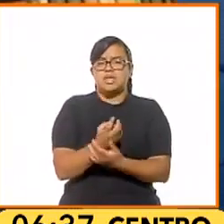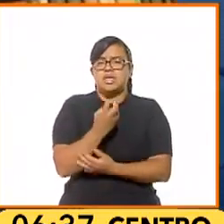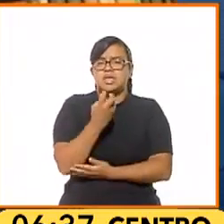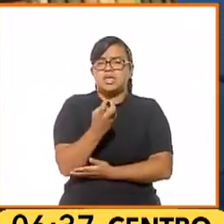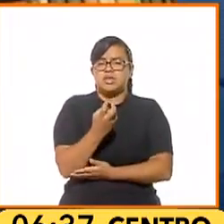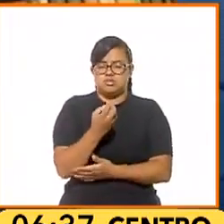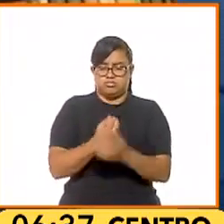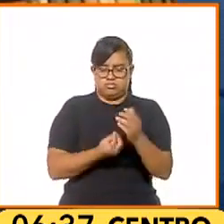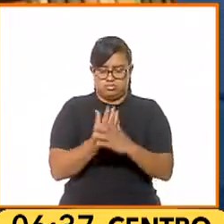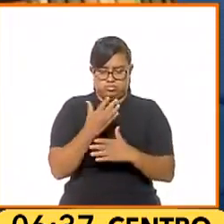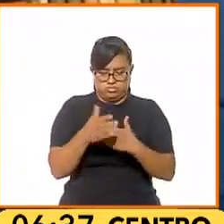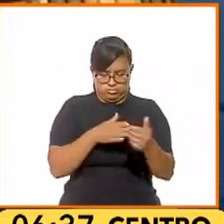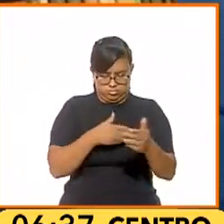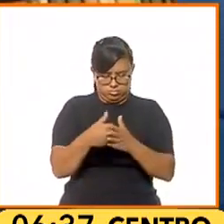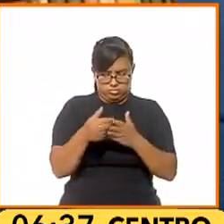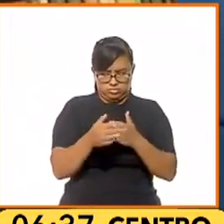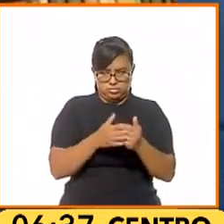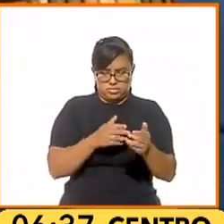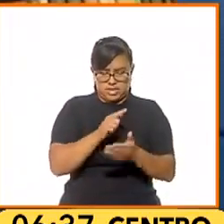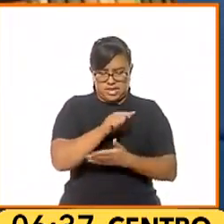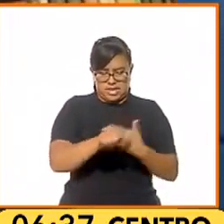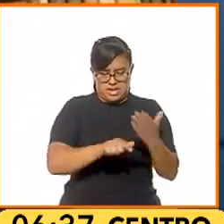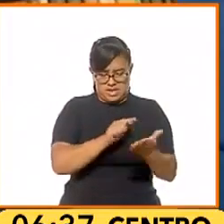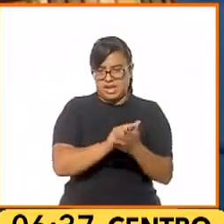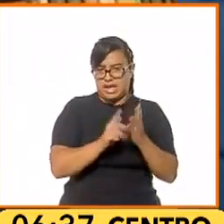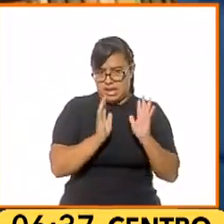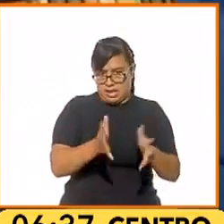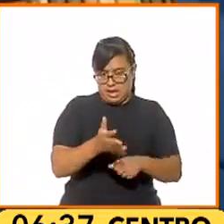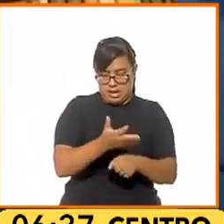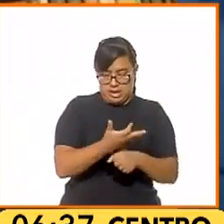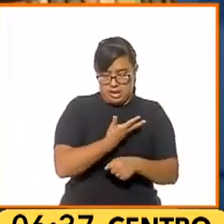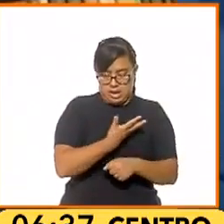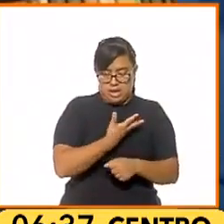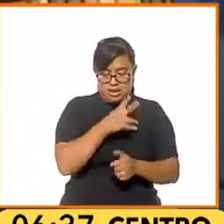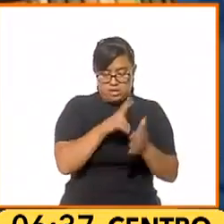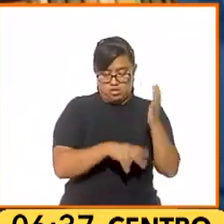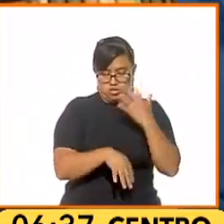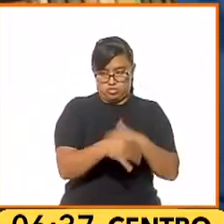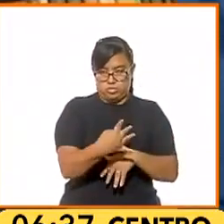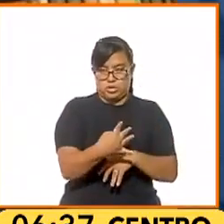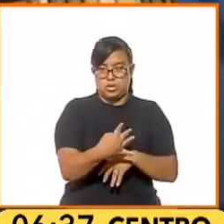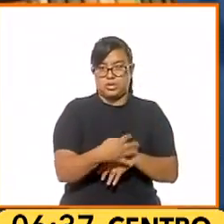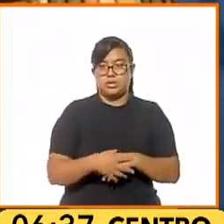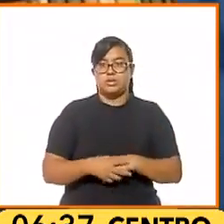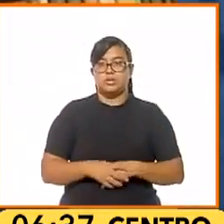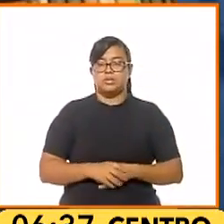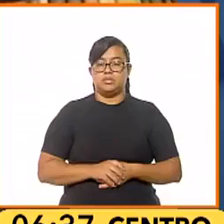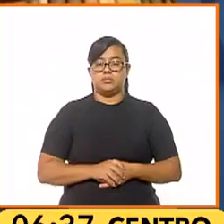una actualización de la ley vigente de 2014,